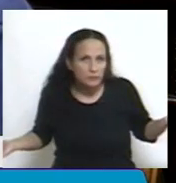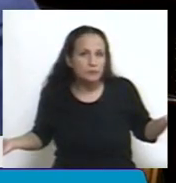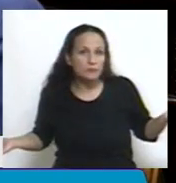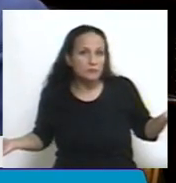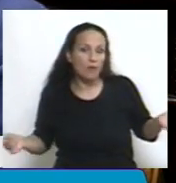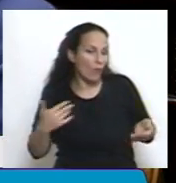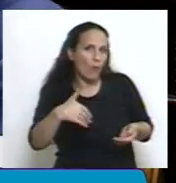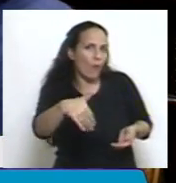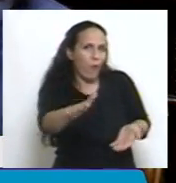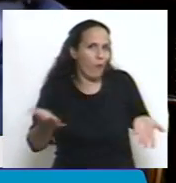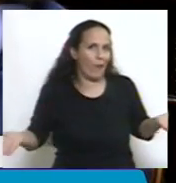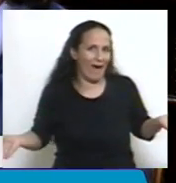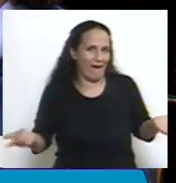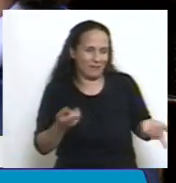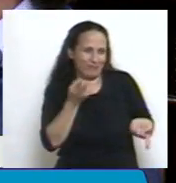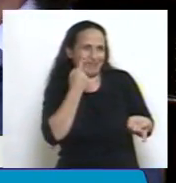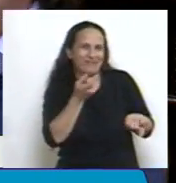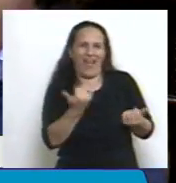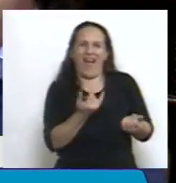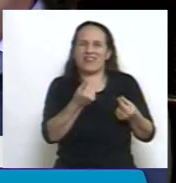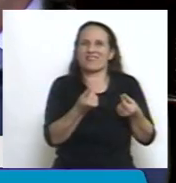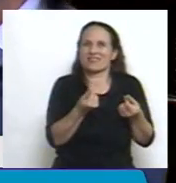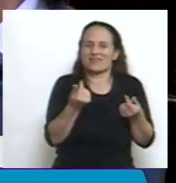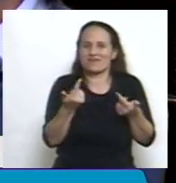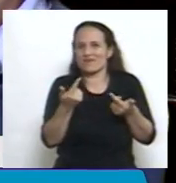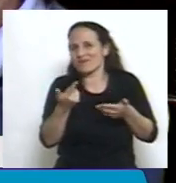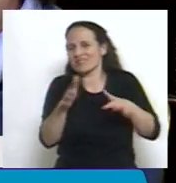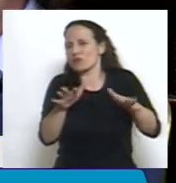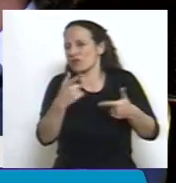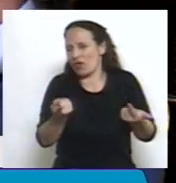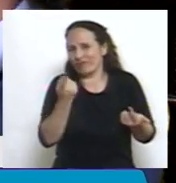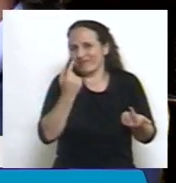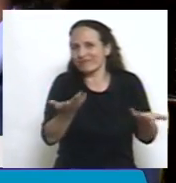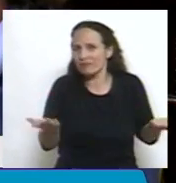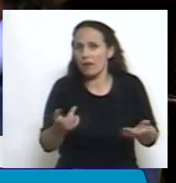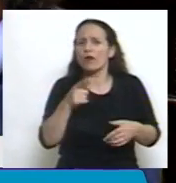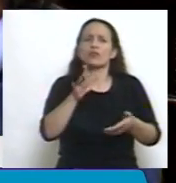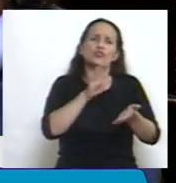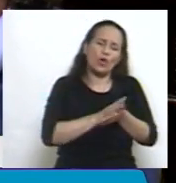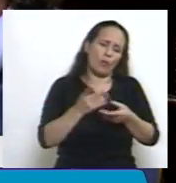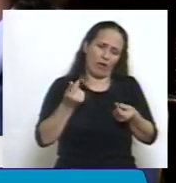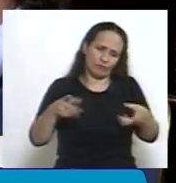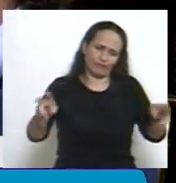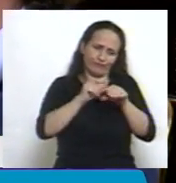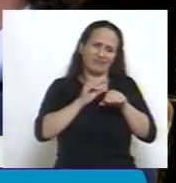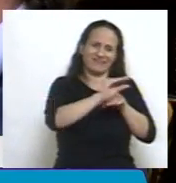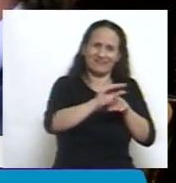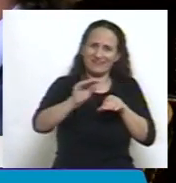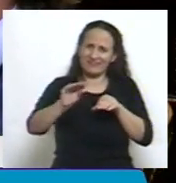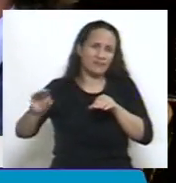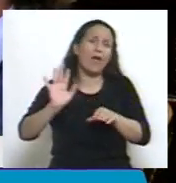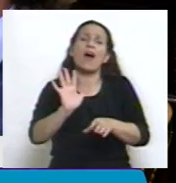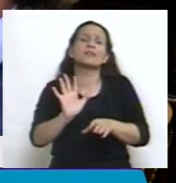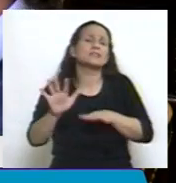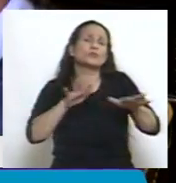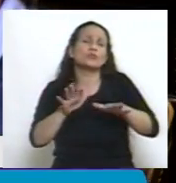de un escenario de devaluación con todos los costos que sabemos. La historia del deterioro, la distribución del ingreso en la Argentina es la historia de las crisis